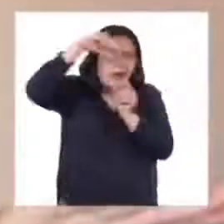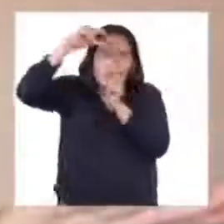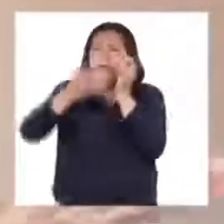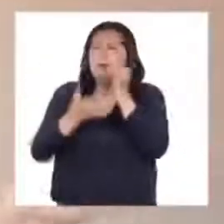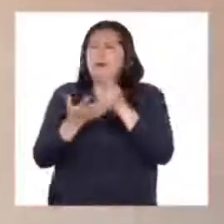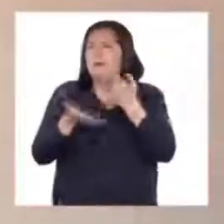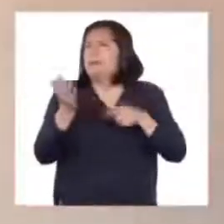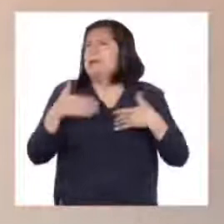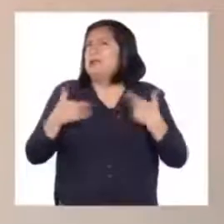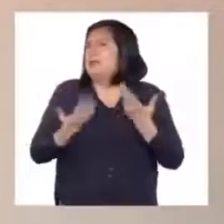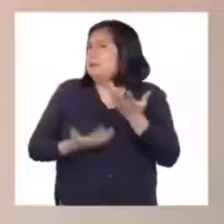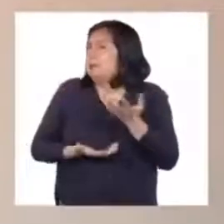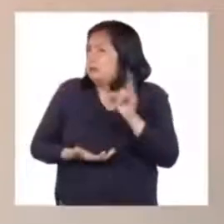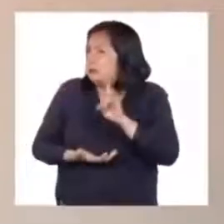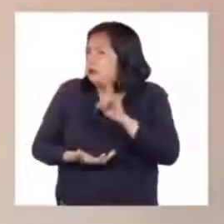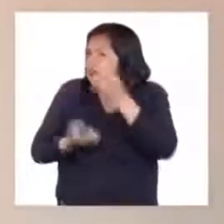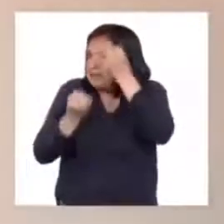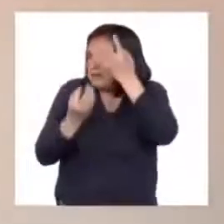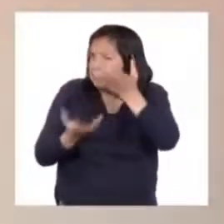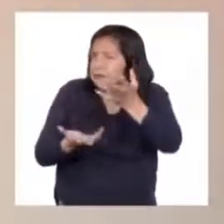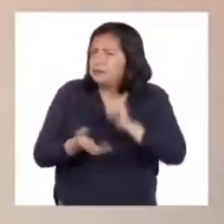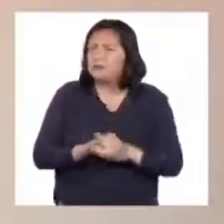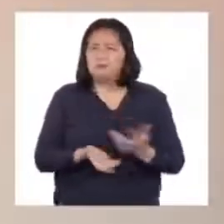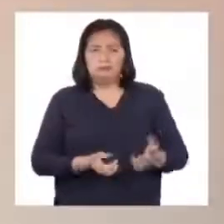¿Para qué podría servirte esta información?